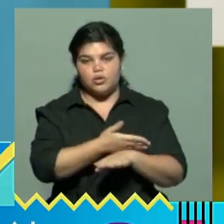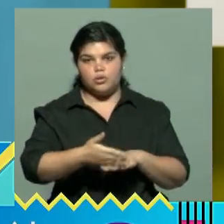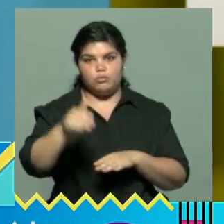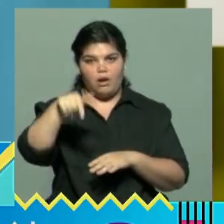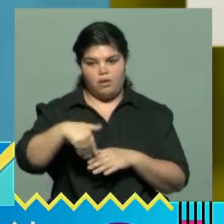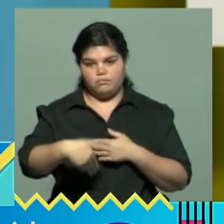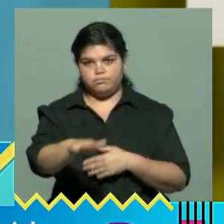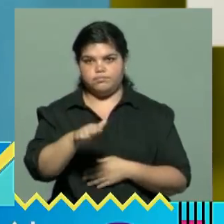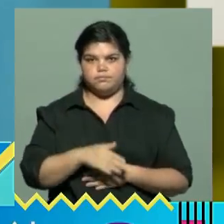de un ratito nada más. Ya venimos.